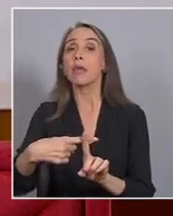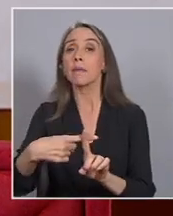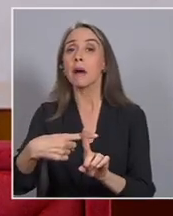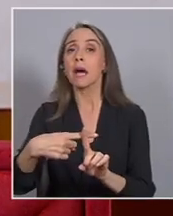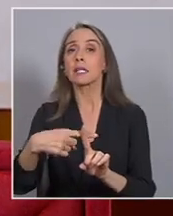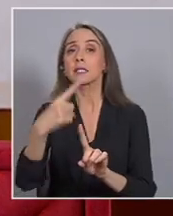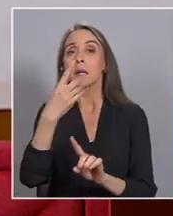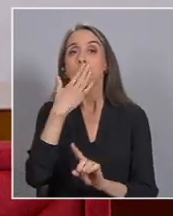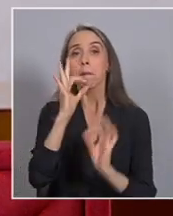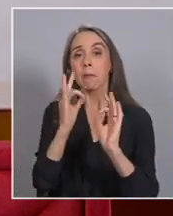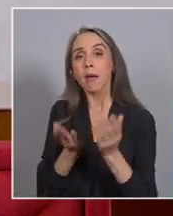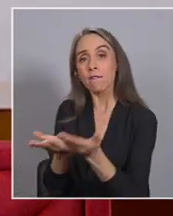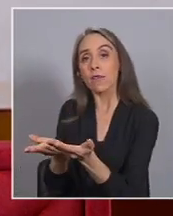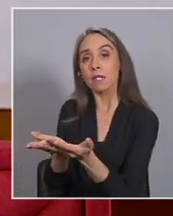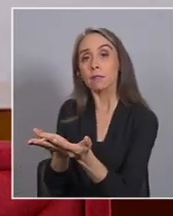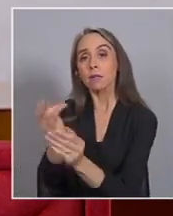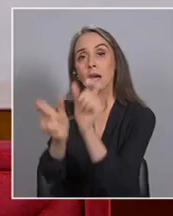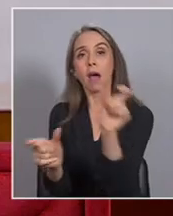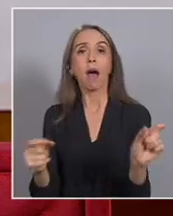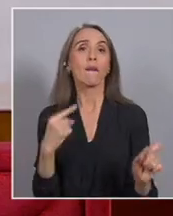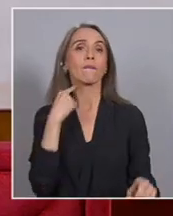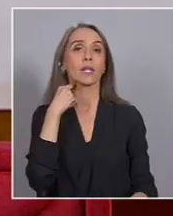atención preferente a las víctimas.